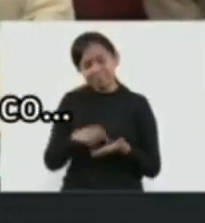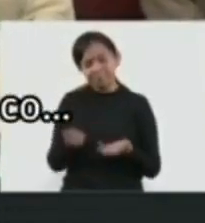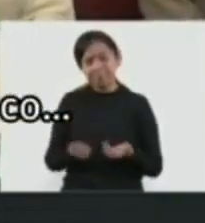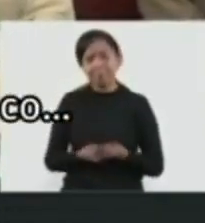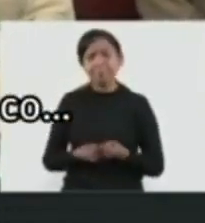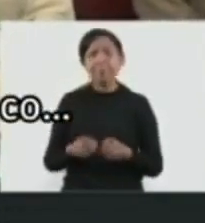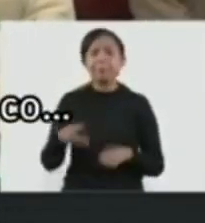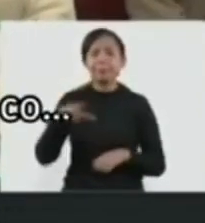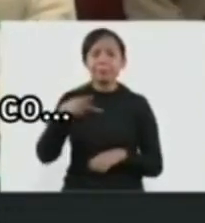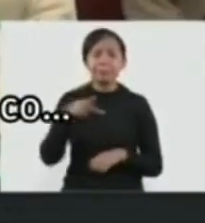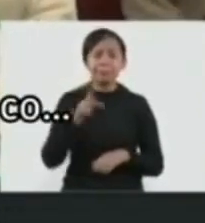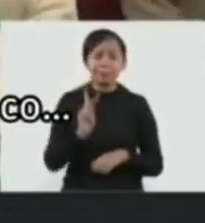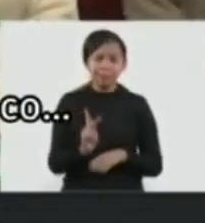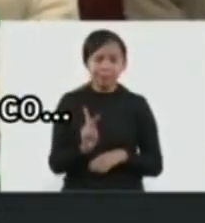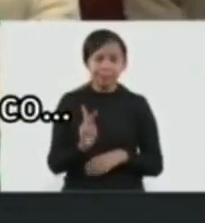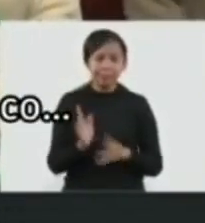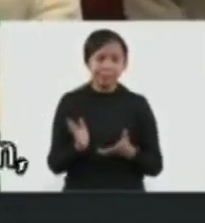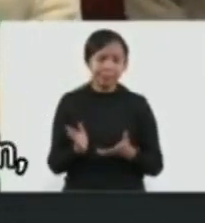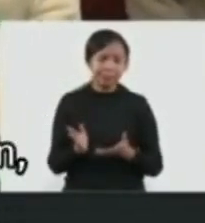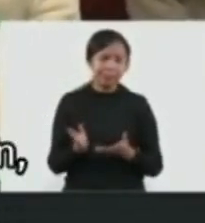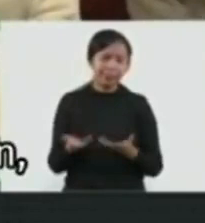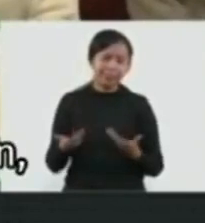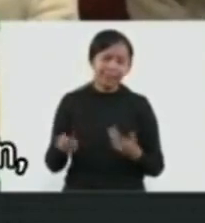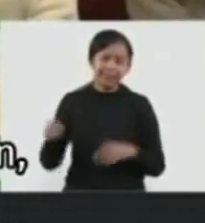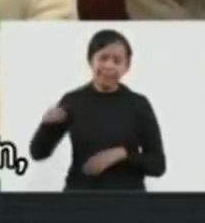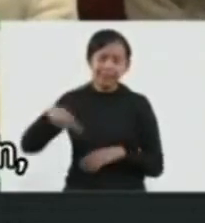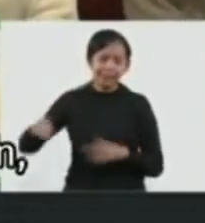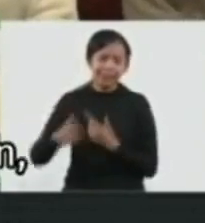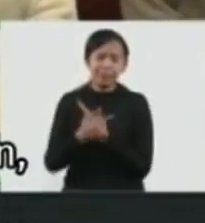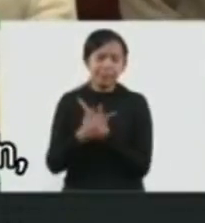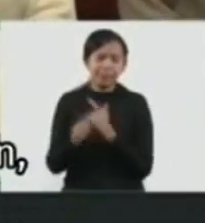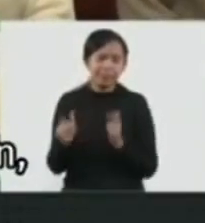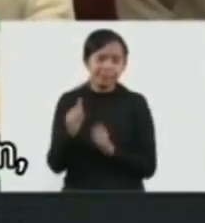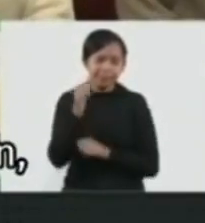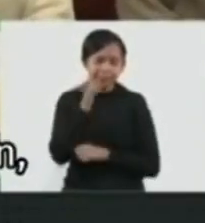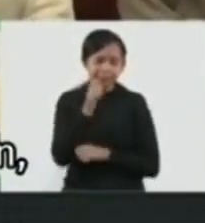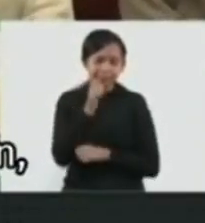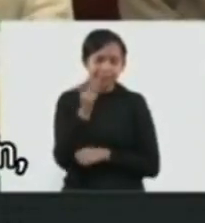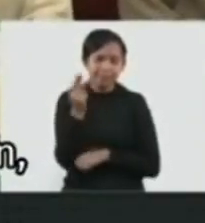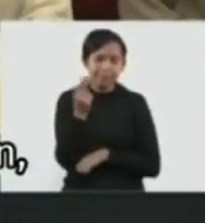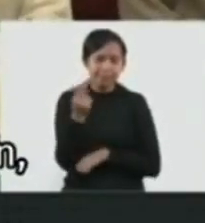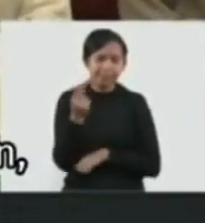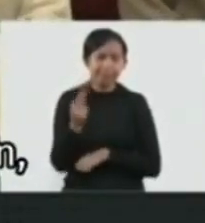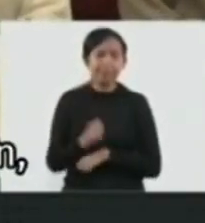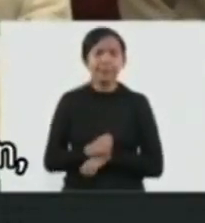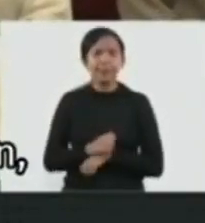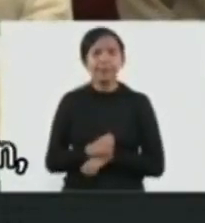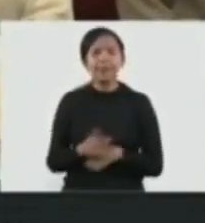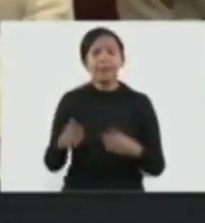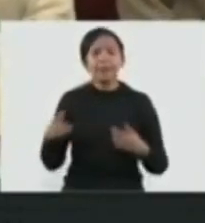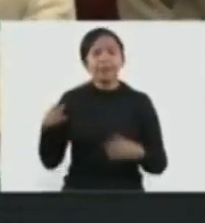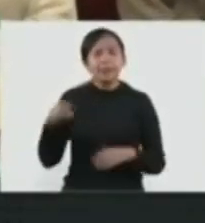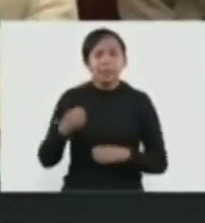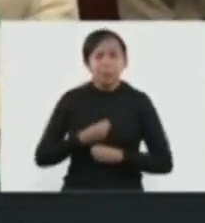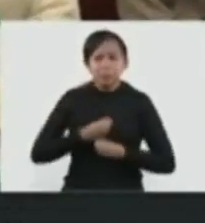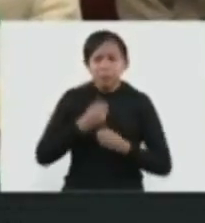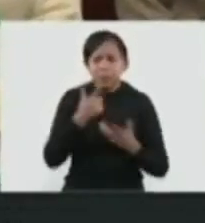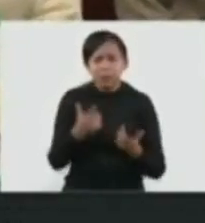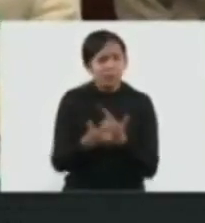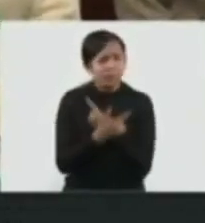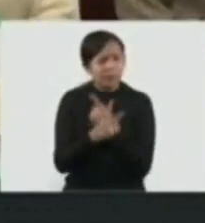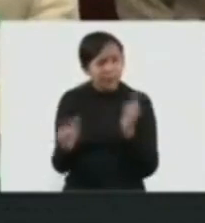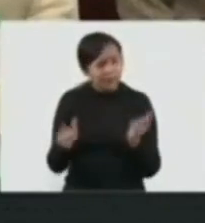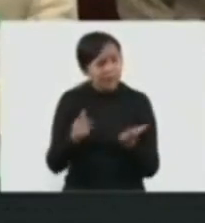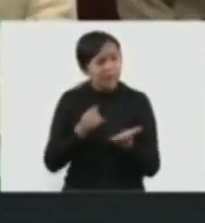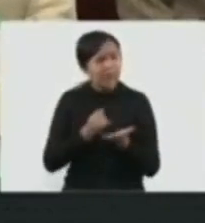pues tampoco hay que garantizar la libertad siempre. Hay que garantizar la libertad de expresión, la libertad de